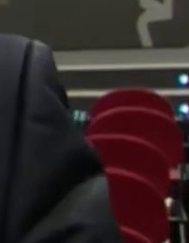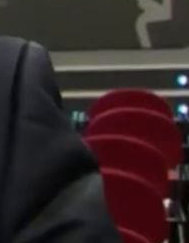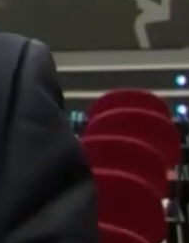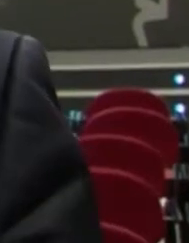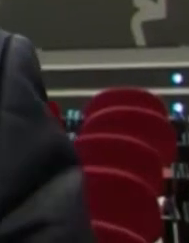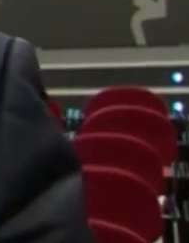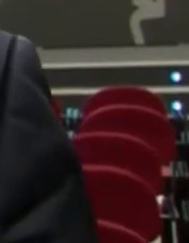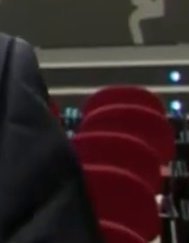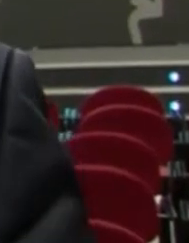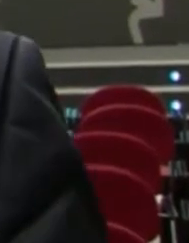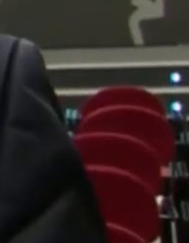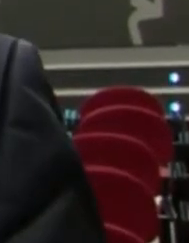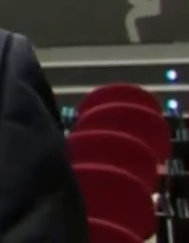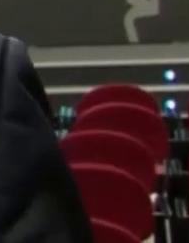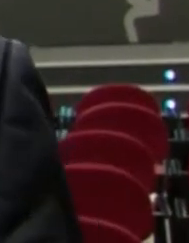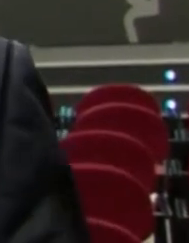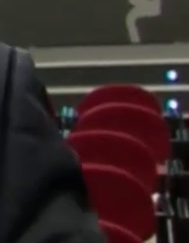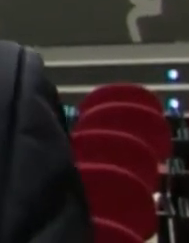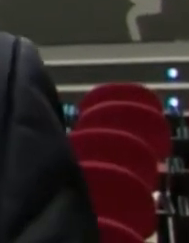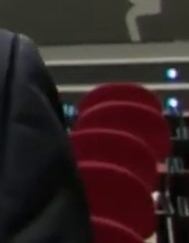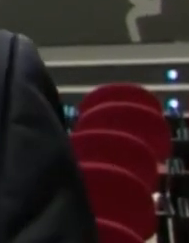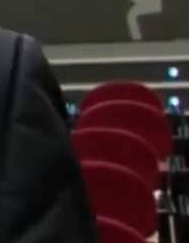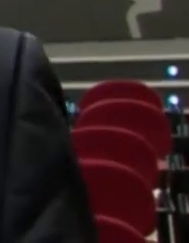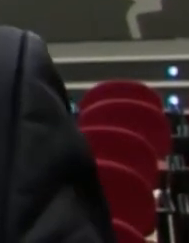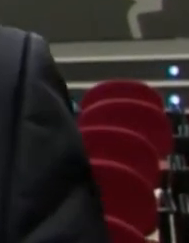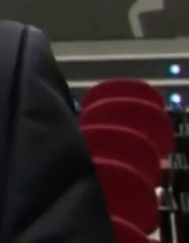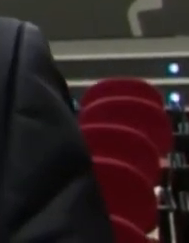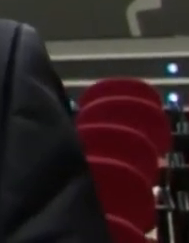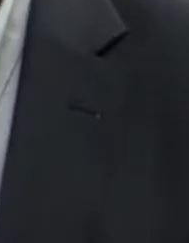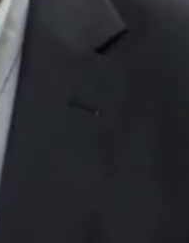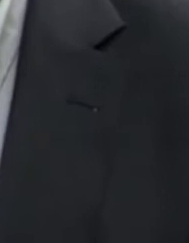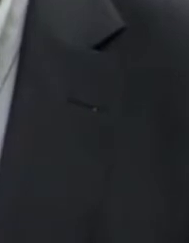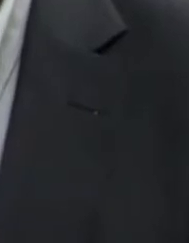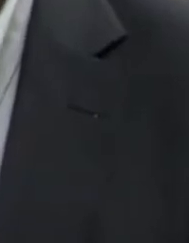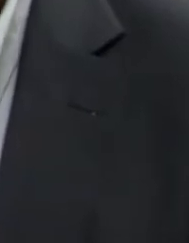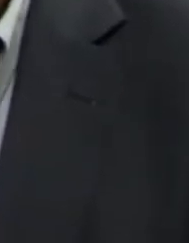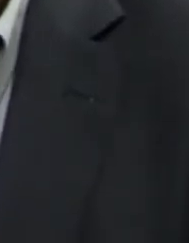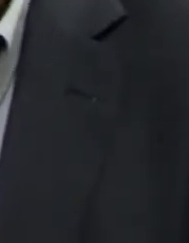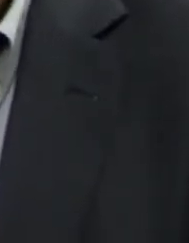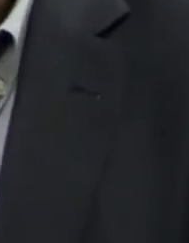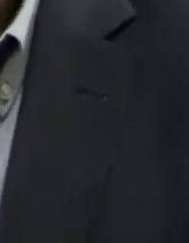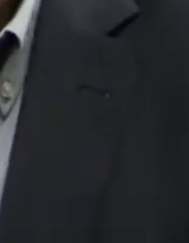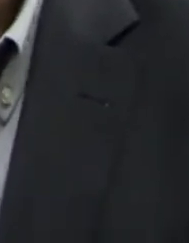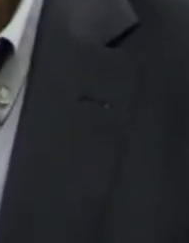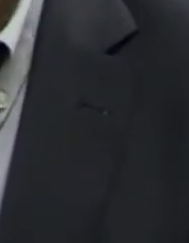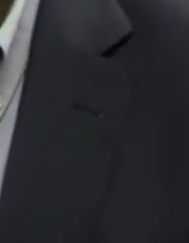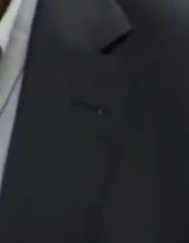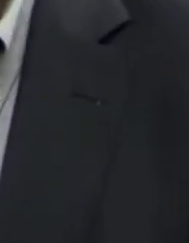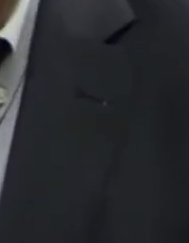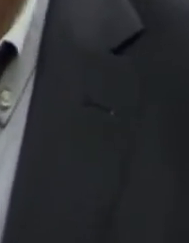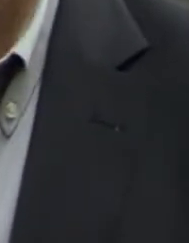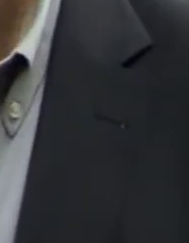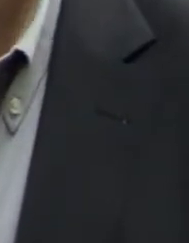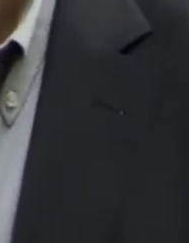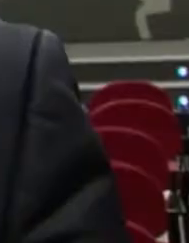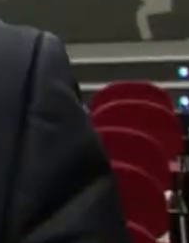De la ciudadanía ante los retos que se nos plantean en este momento de incertidumbre y los que van a llegar requieren de que los ciudadanos estén atentos y